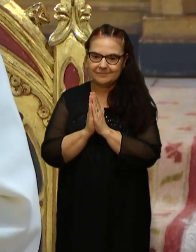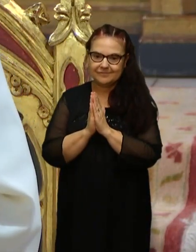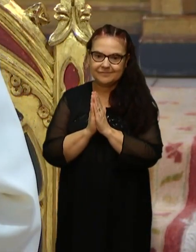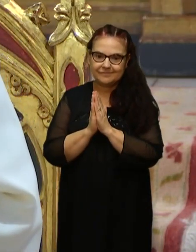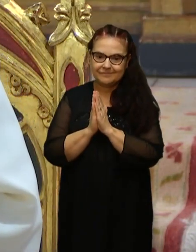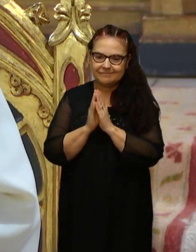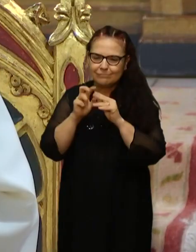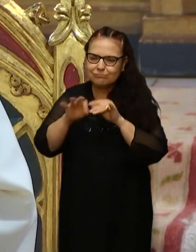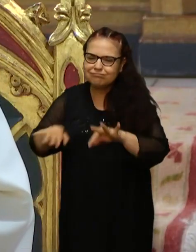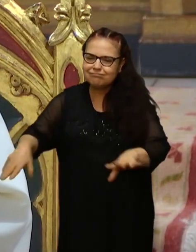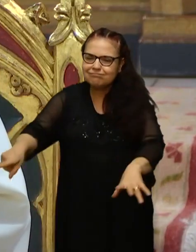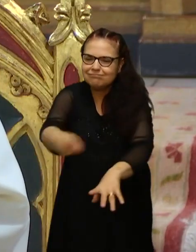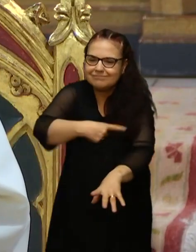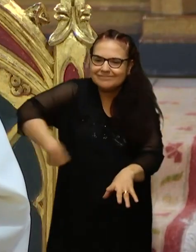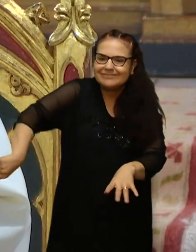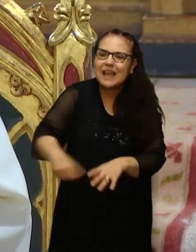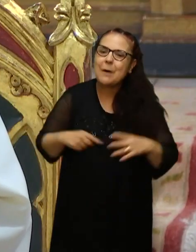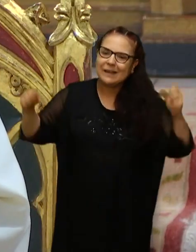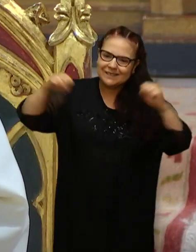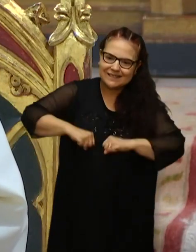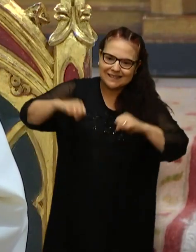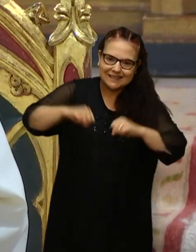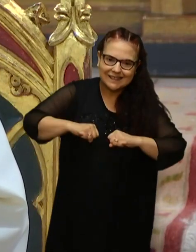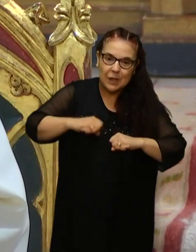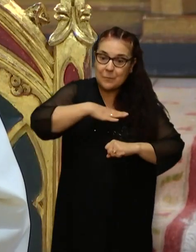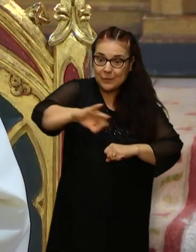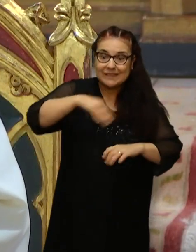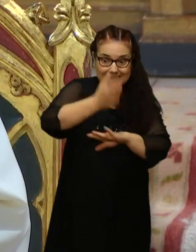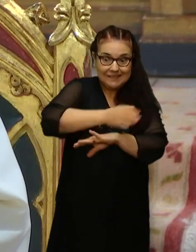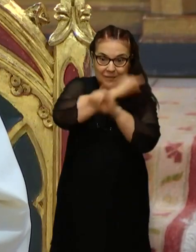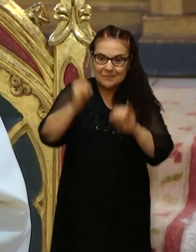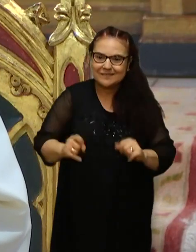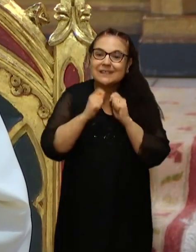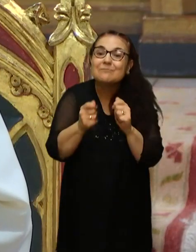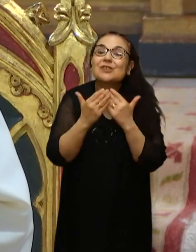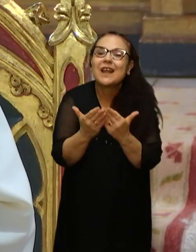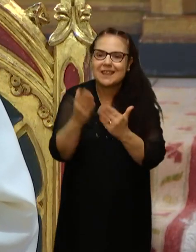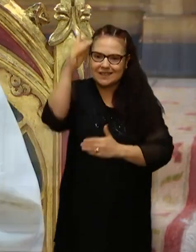Santo, descienda sobre vosotros. Podéis ir en paz.